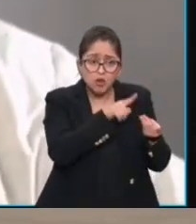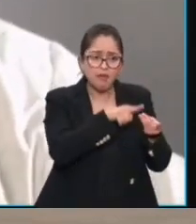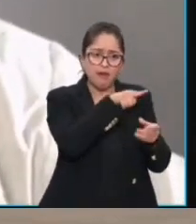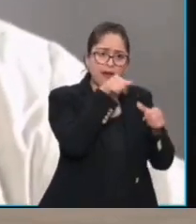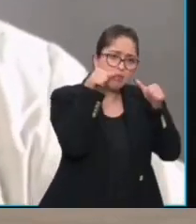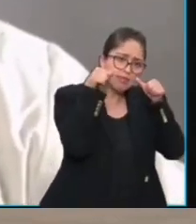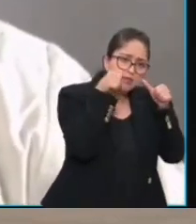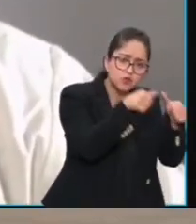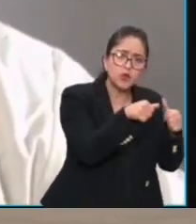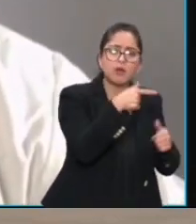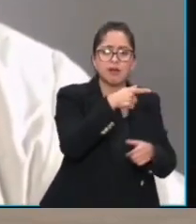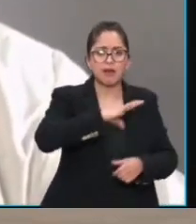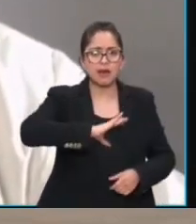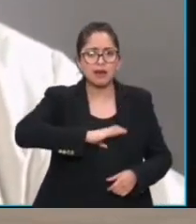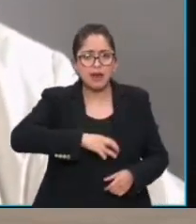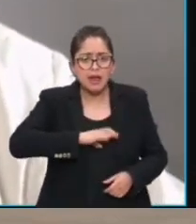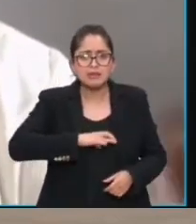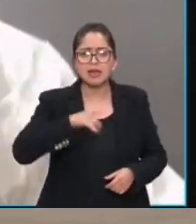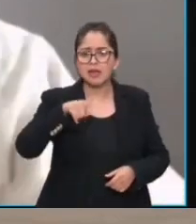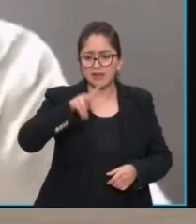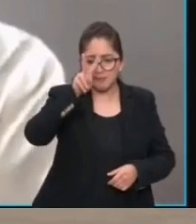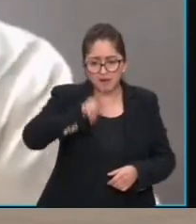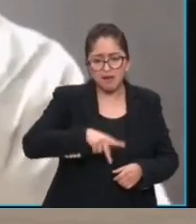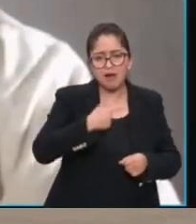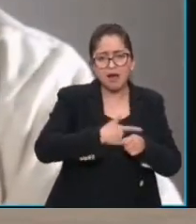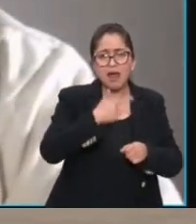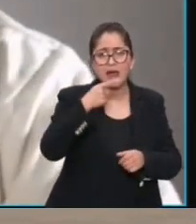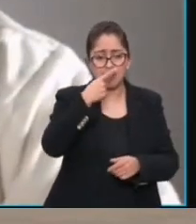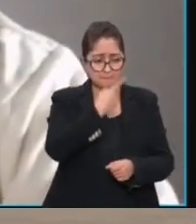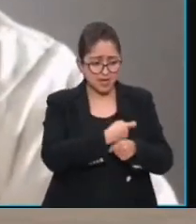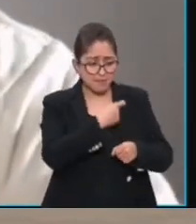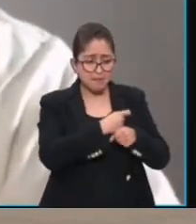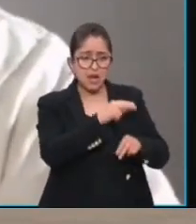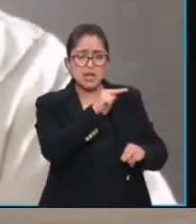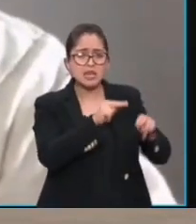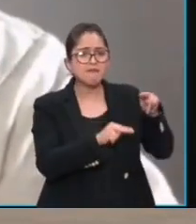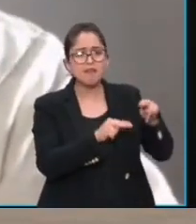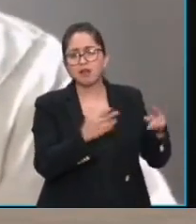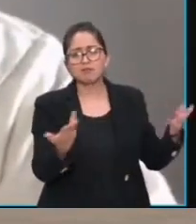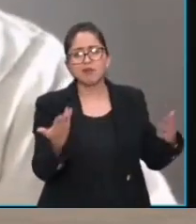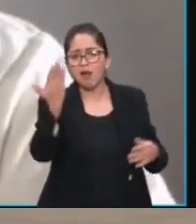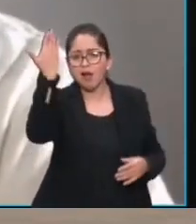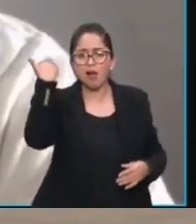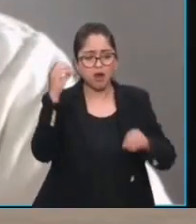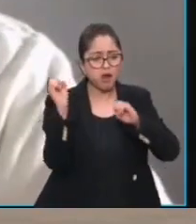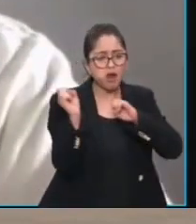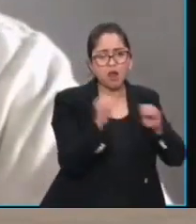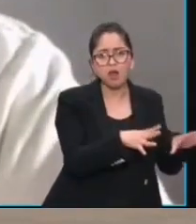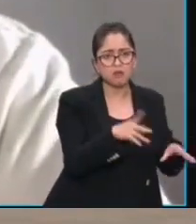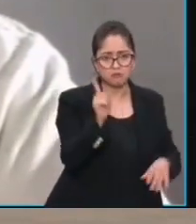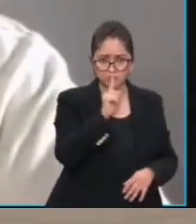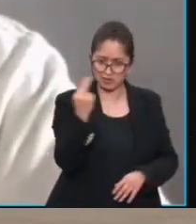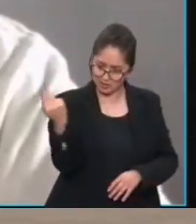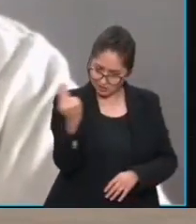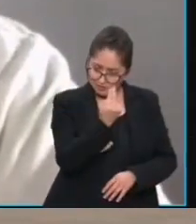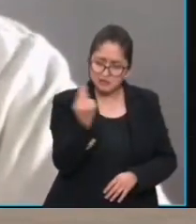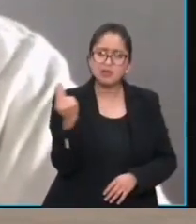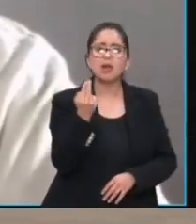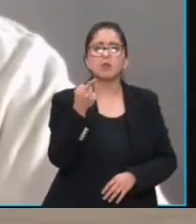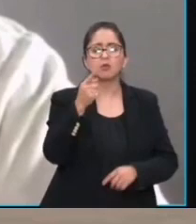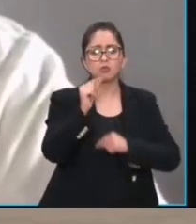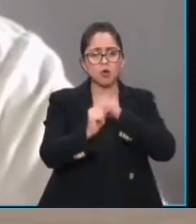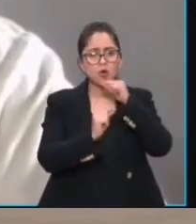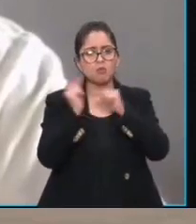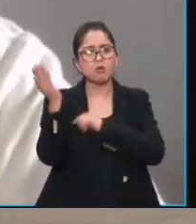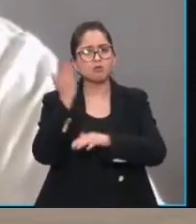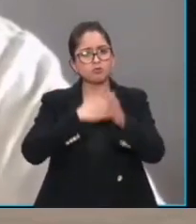se tratan estas enfermedades crónico-degenerativas, no en el primer nivel de atención que fue olvidado, pero que necesitamos sacar